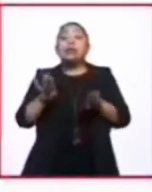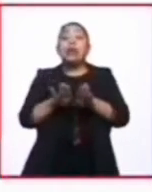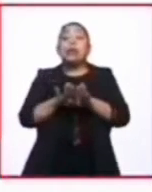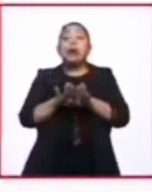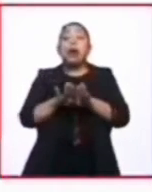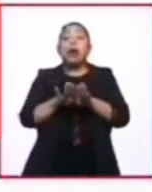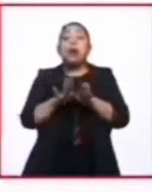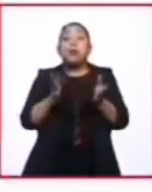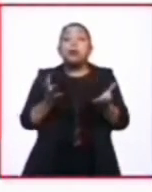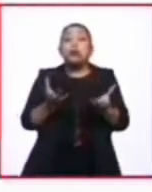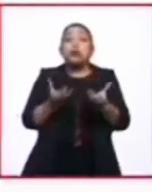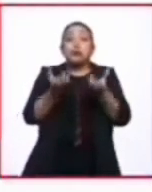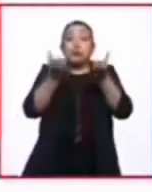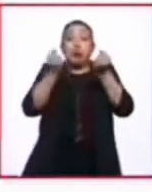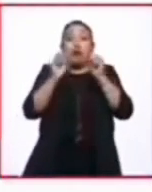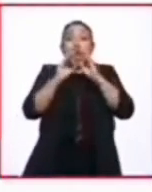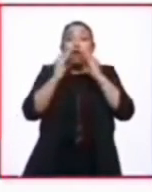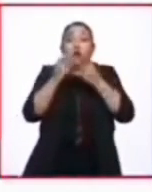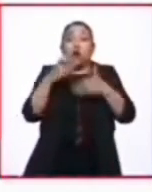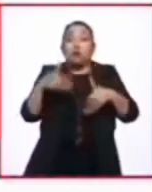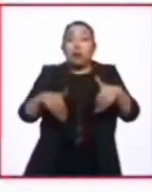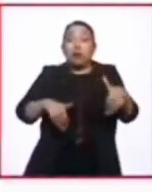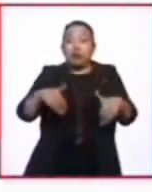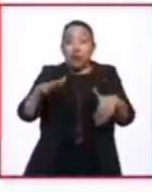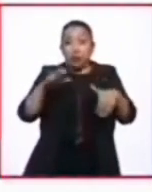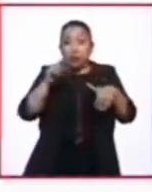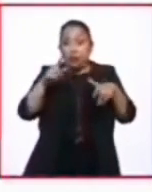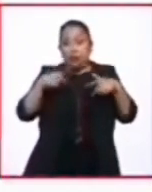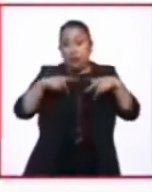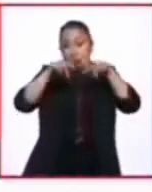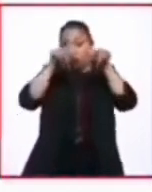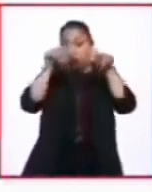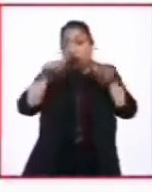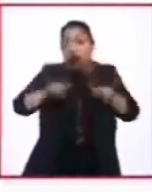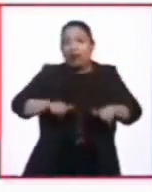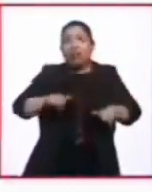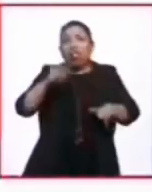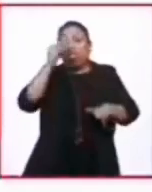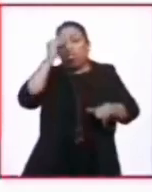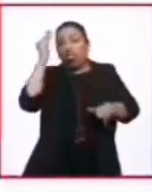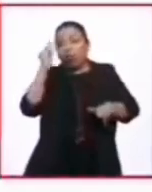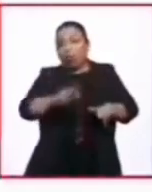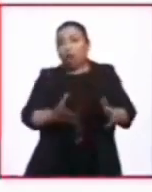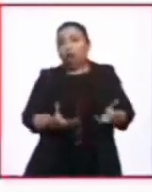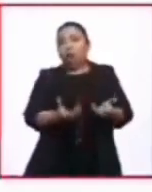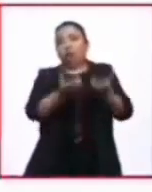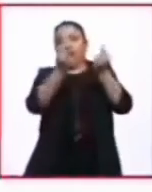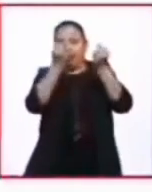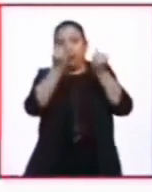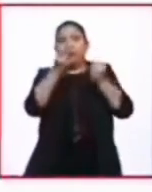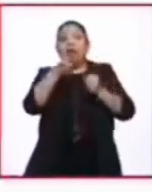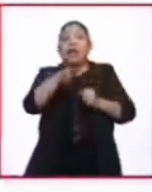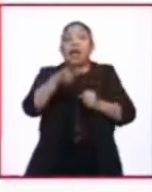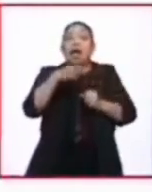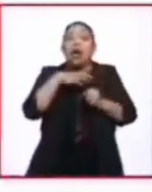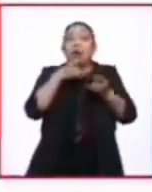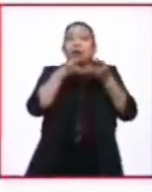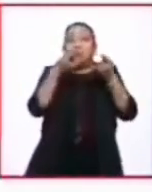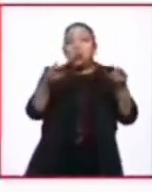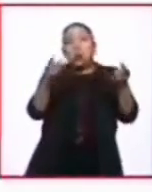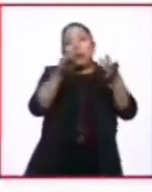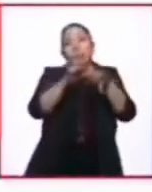recuperar formas de teatro y artistas que pues habían quedado como en el olvido. Y él hizo toda una